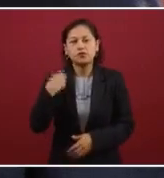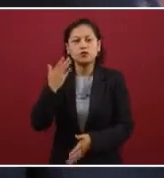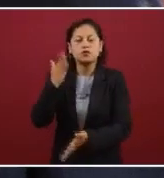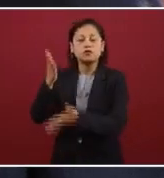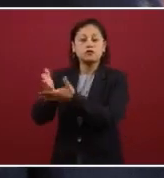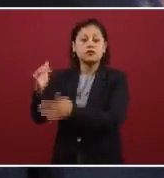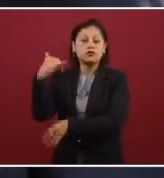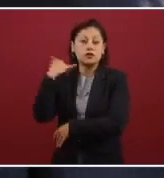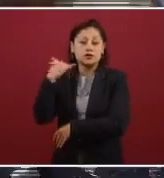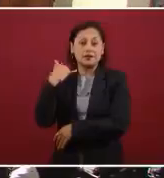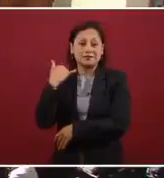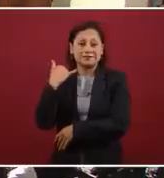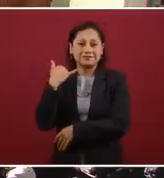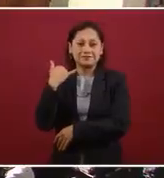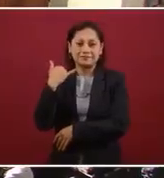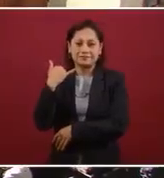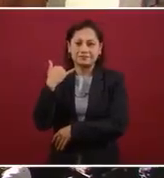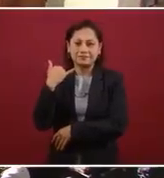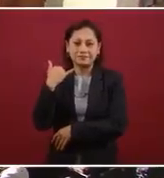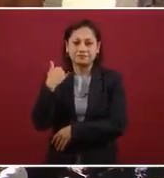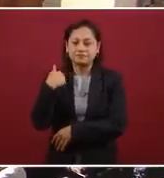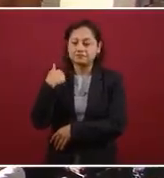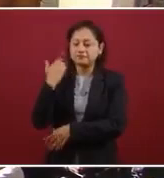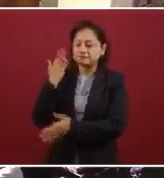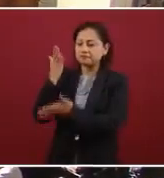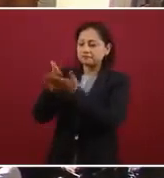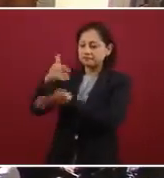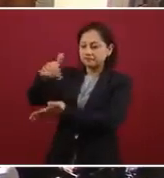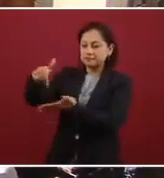Yucatán, pasé por Ticul,